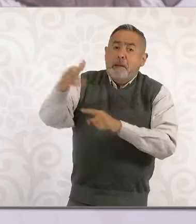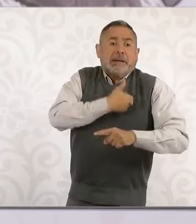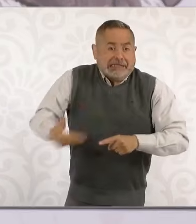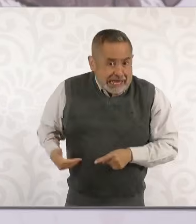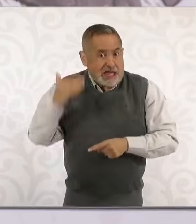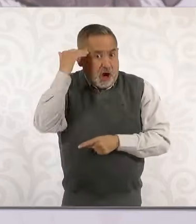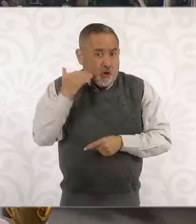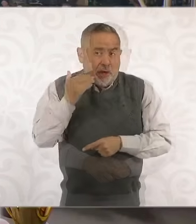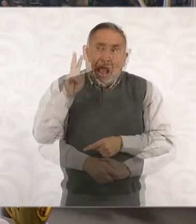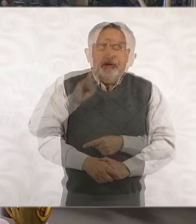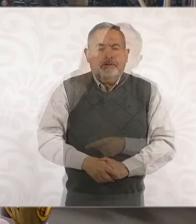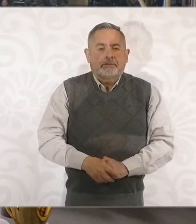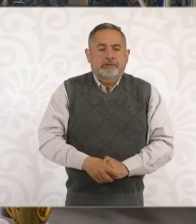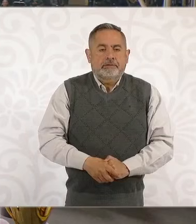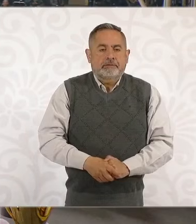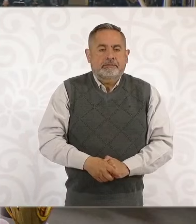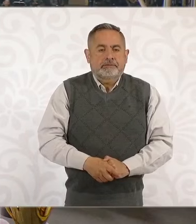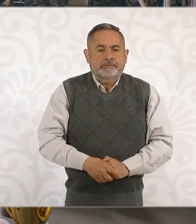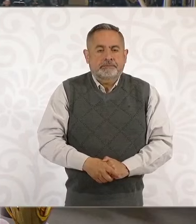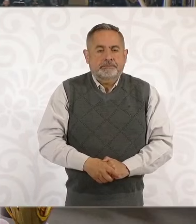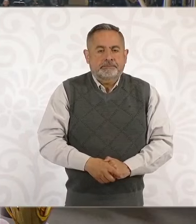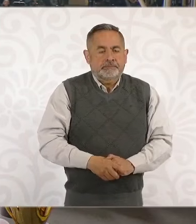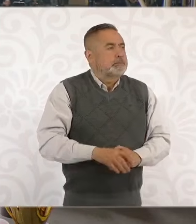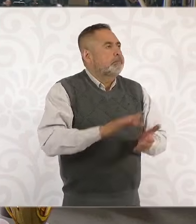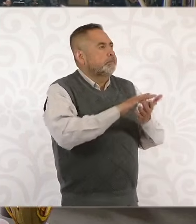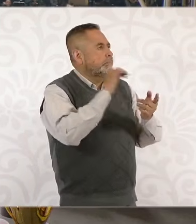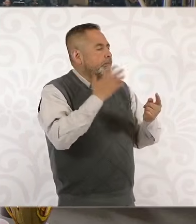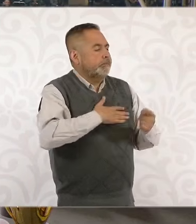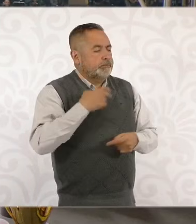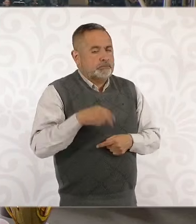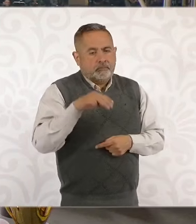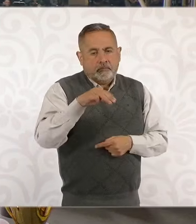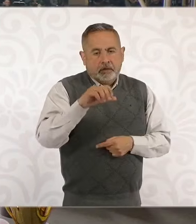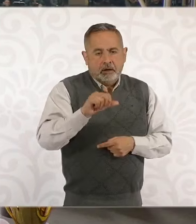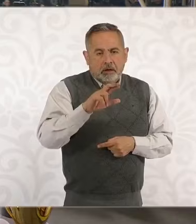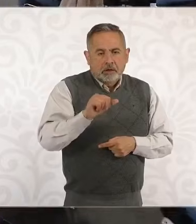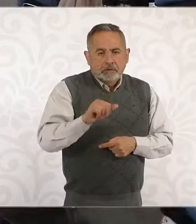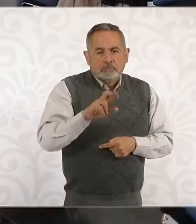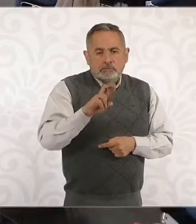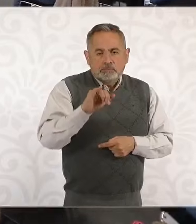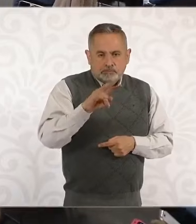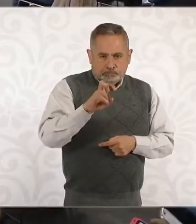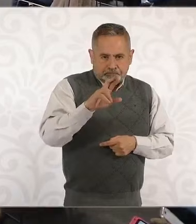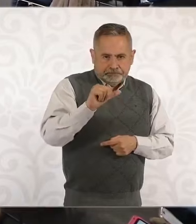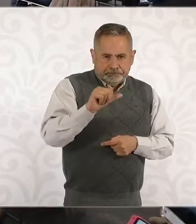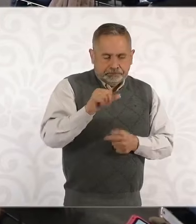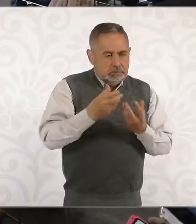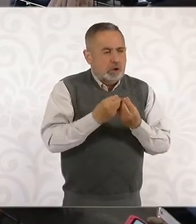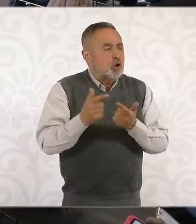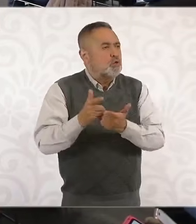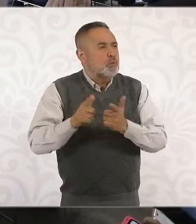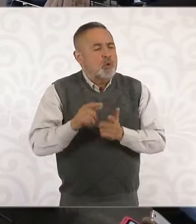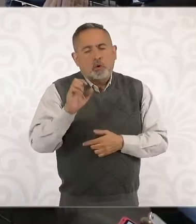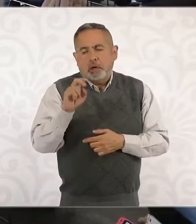noticias. Gracias. Gracias, presidenta. Mara Rivera de Enfoque. Yo le quisiera preguntar sobre esta,